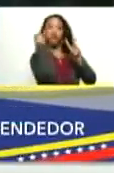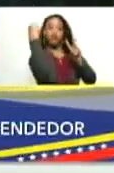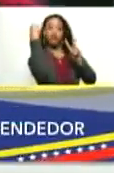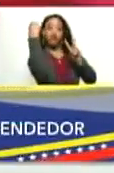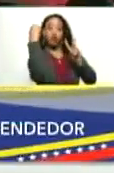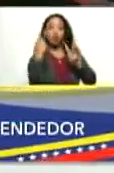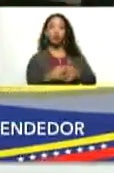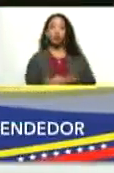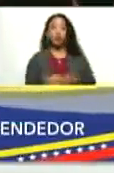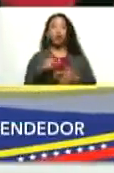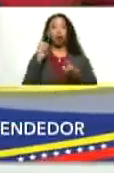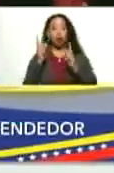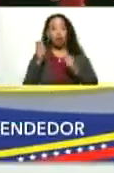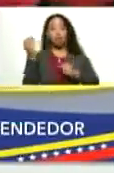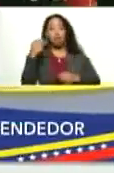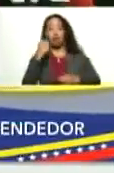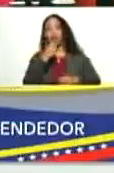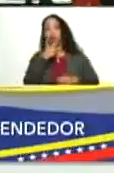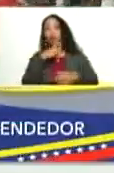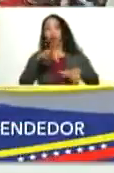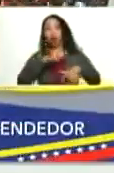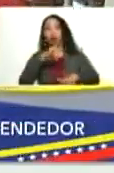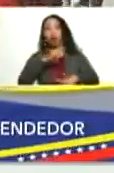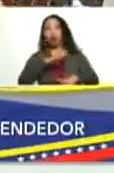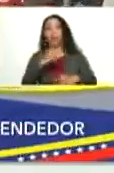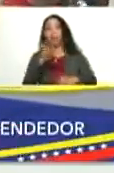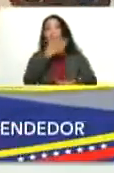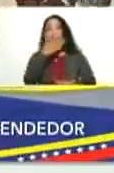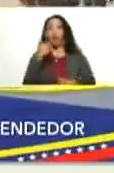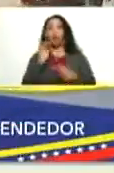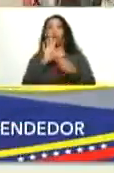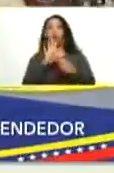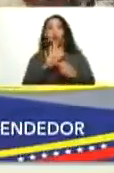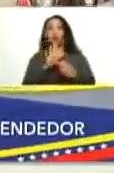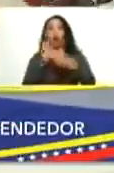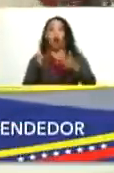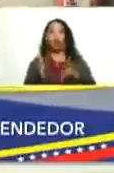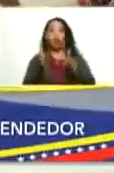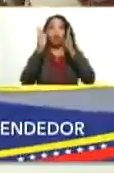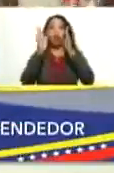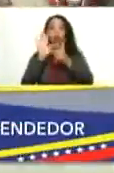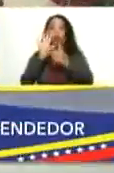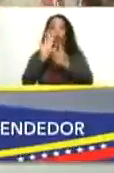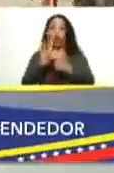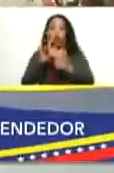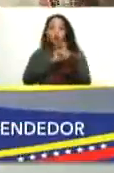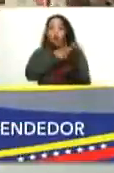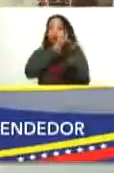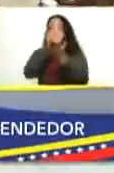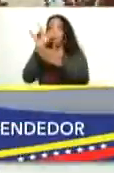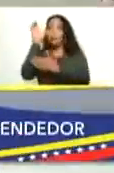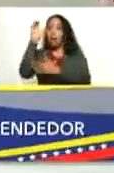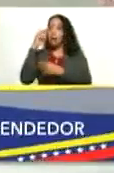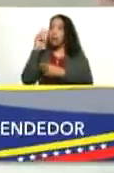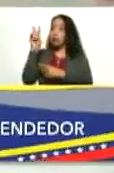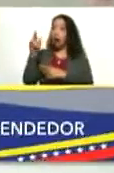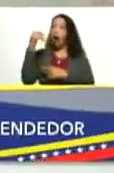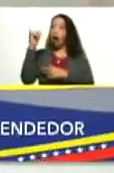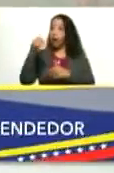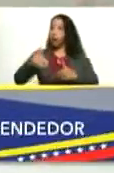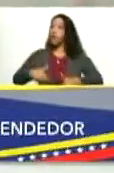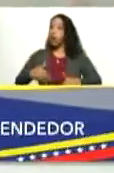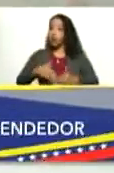más bonito. Correcto. Cada vez más presentable, cada vez mejor la infraestructura. Uno viaja por el país, se da cuenta que hay un gran esfuerzo